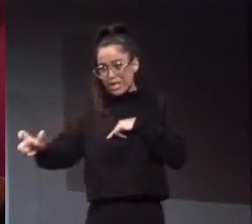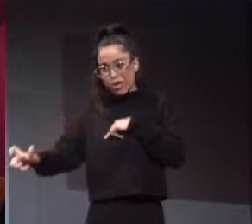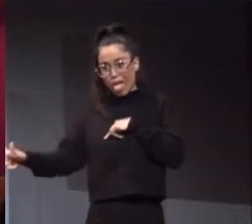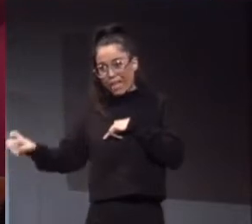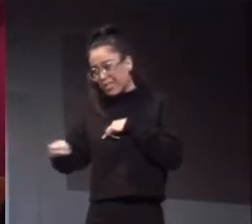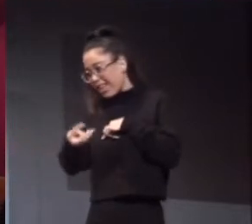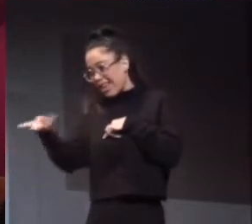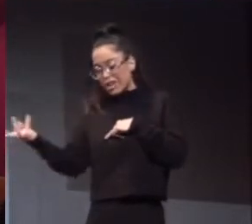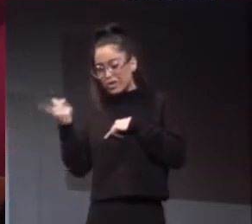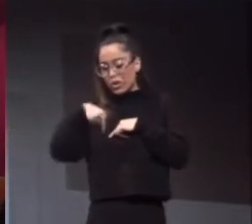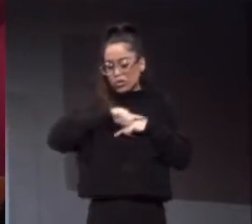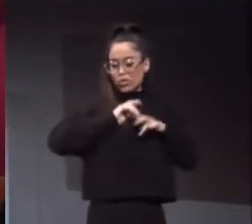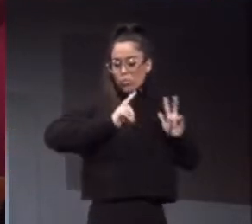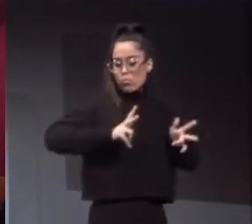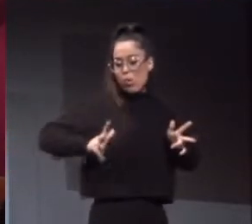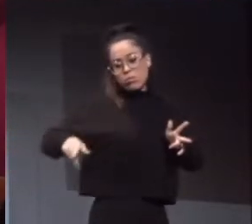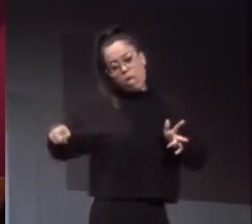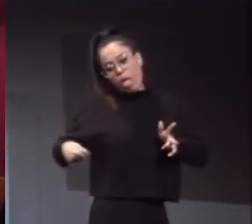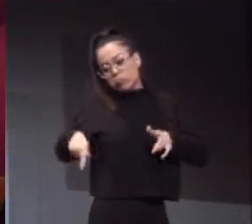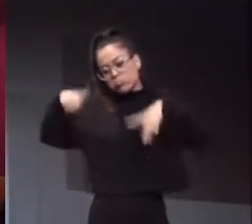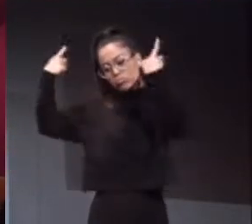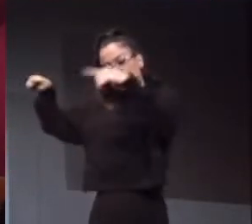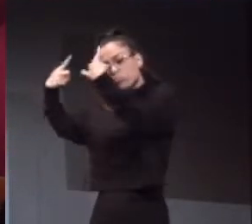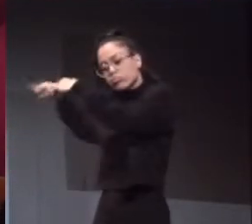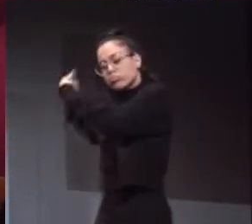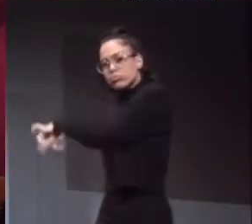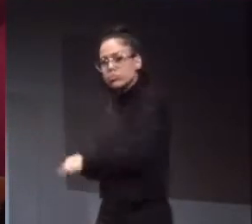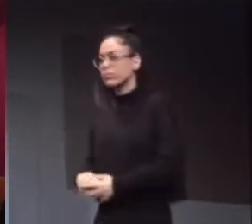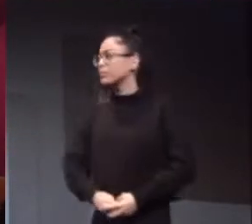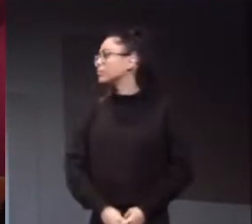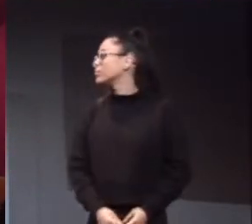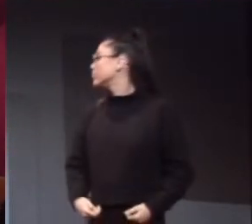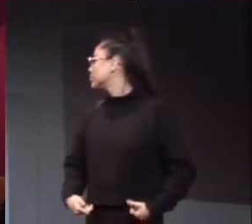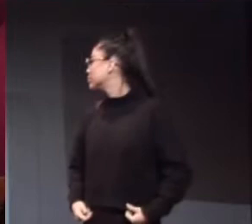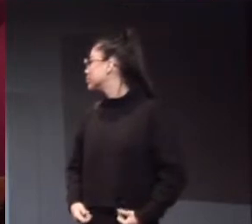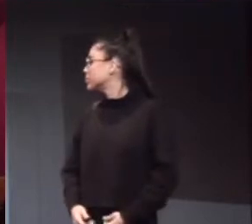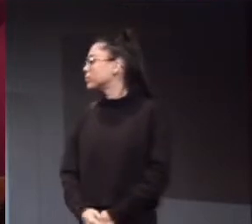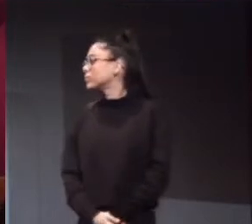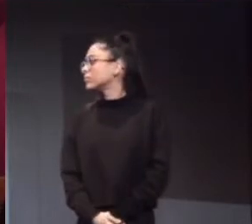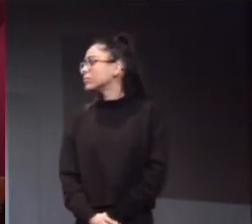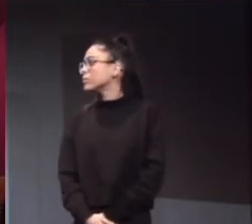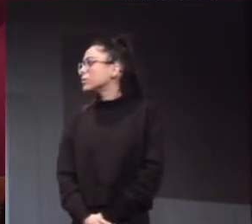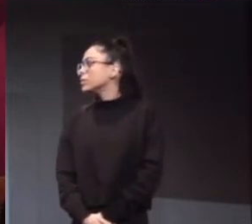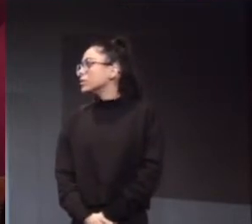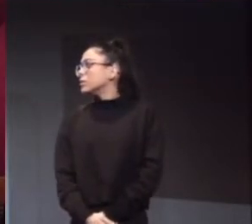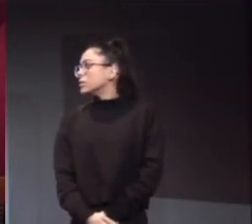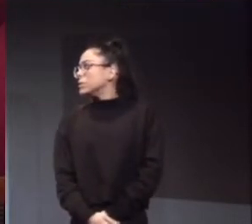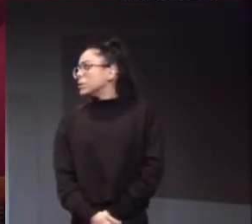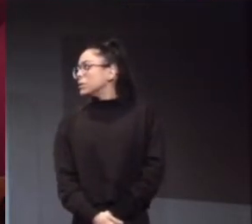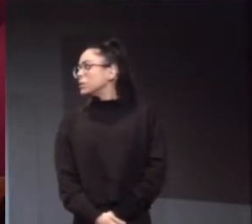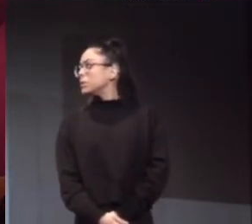no sea querer que arree como si fuera una cuestión una cuestión de mera